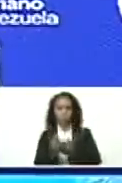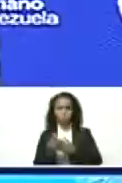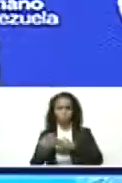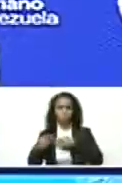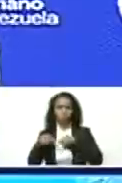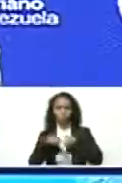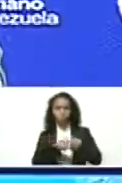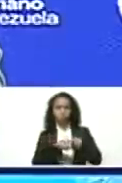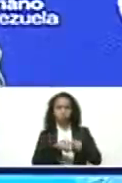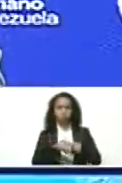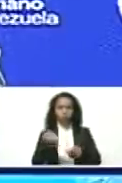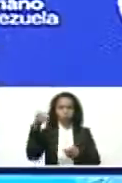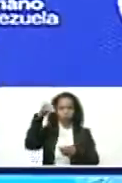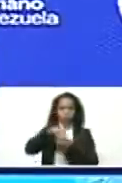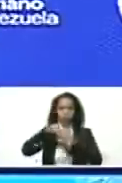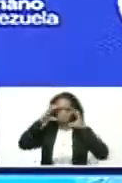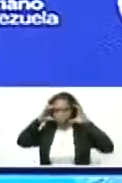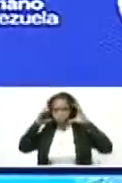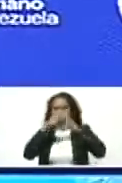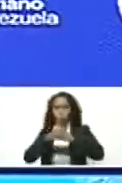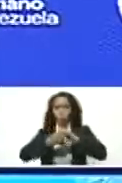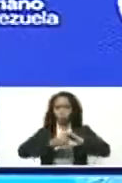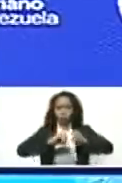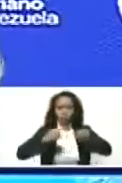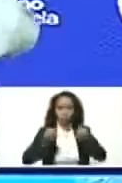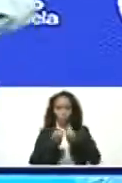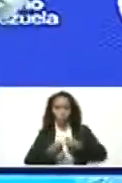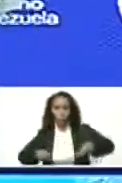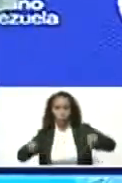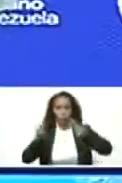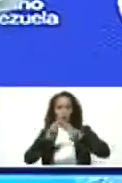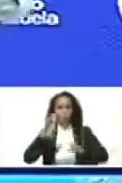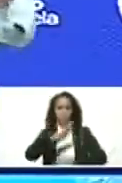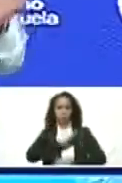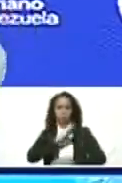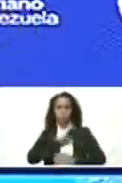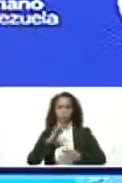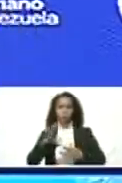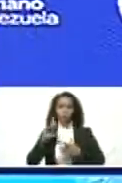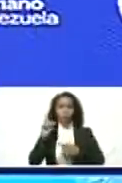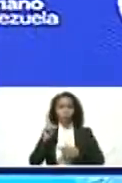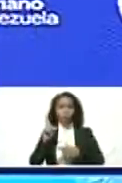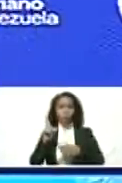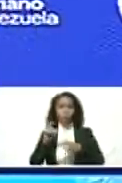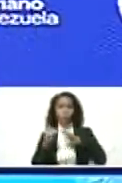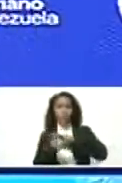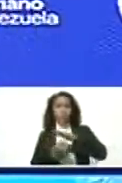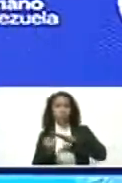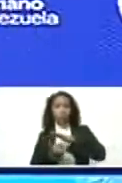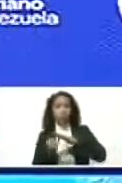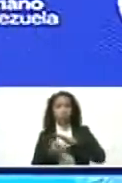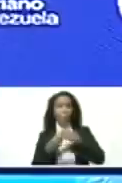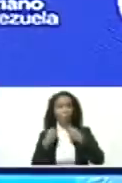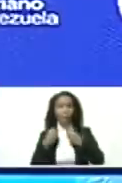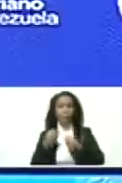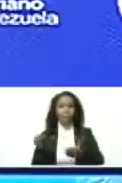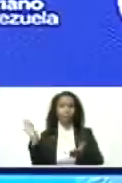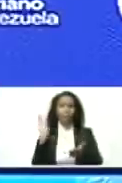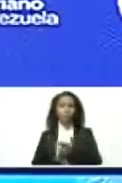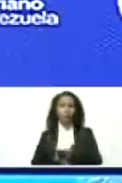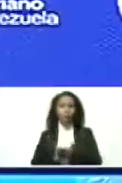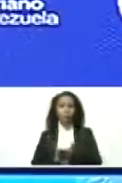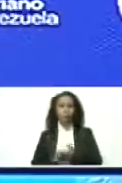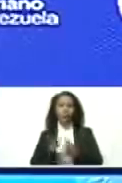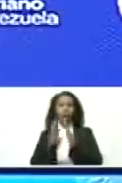y hegemonizar la Organización de Naciones Unidas y todos sus organismos para ponerlo